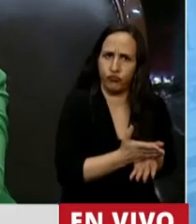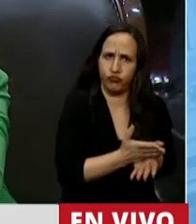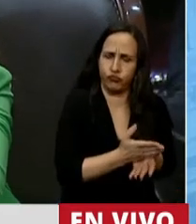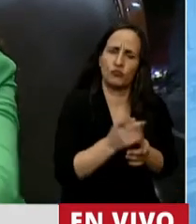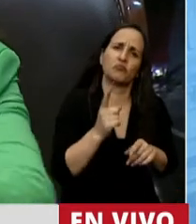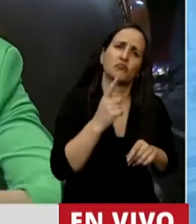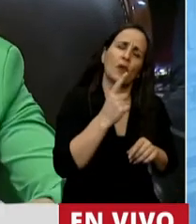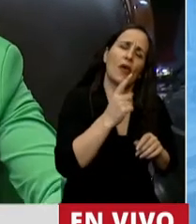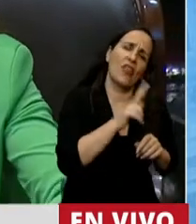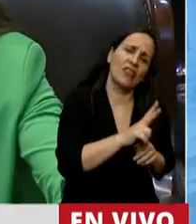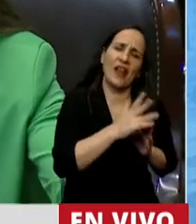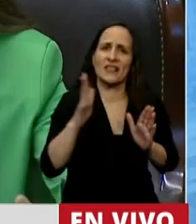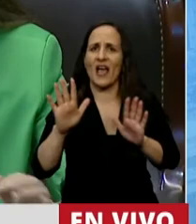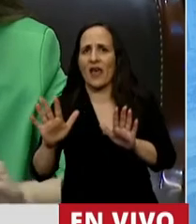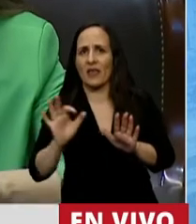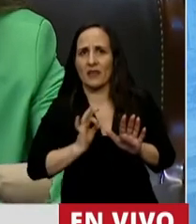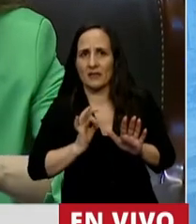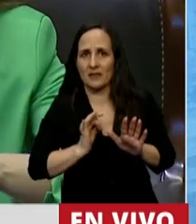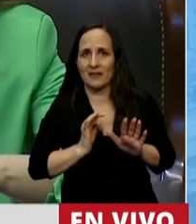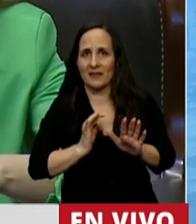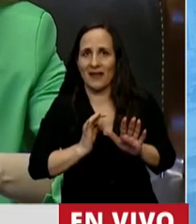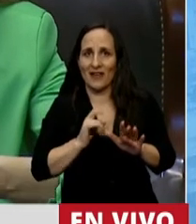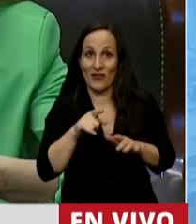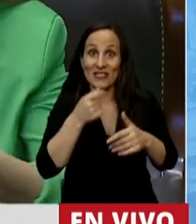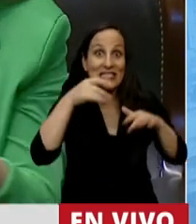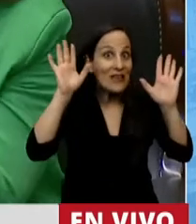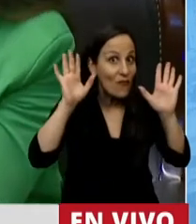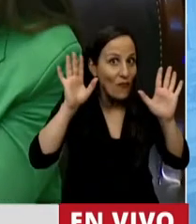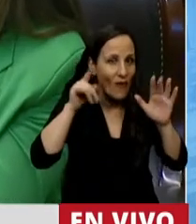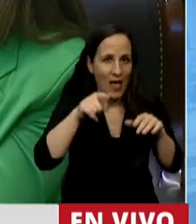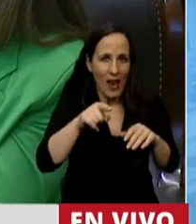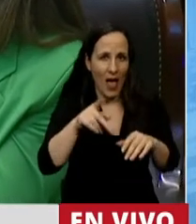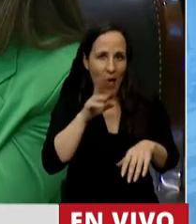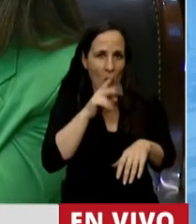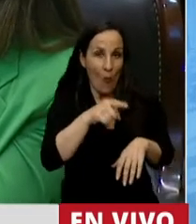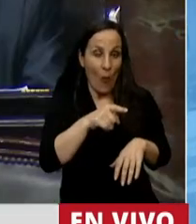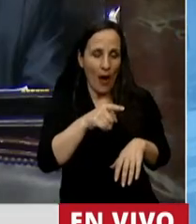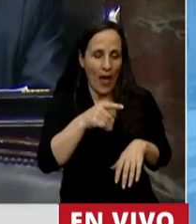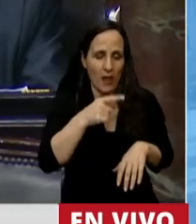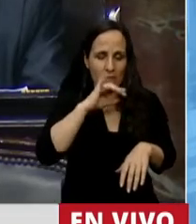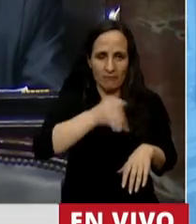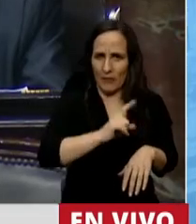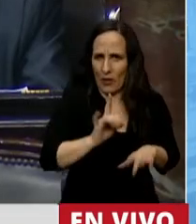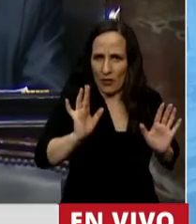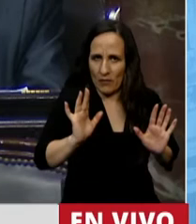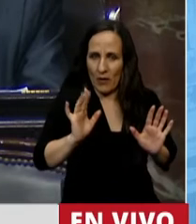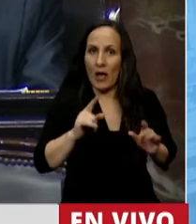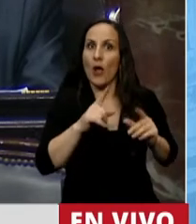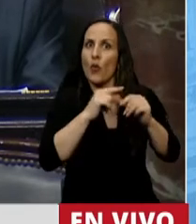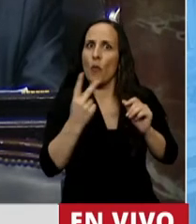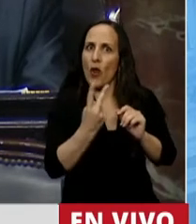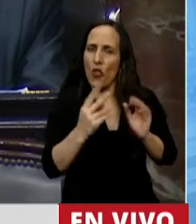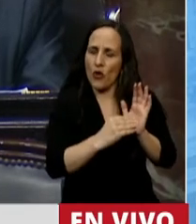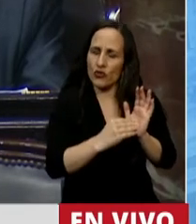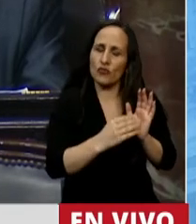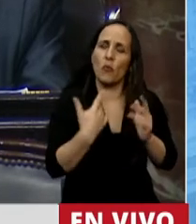de 3 a 10 años, si obrare sin consentimiento de la mujer, y el artículo 2 dice, con reclusión o prisión